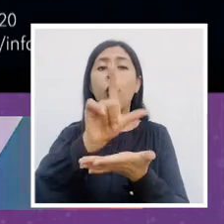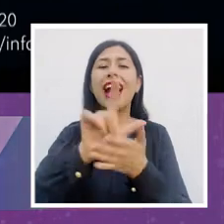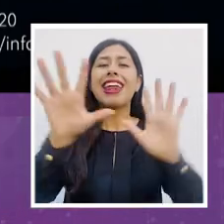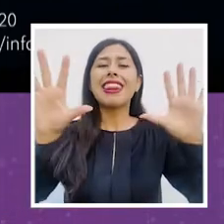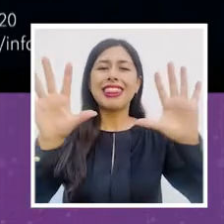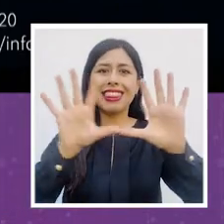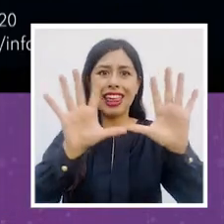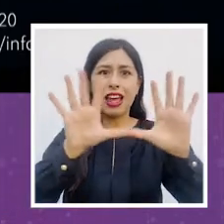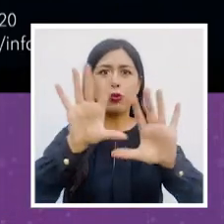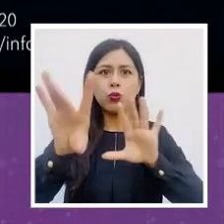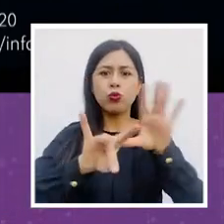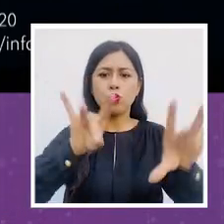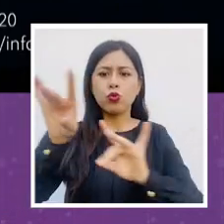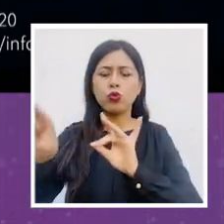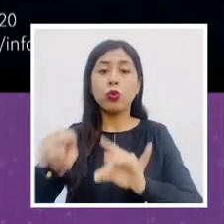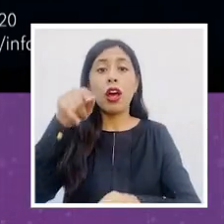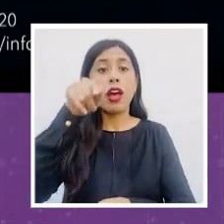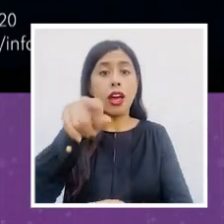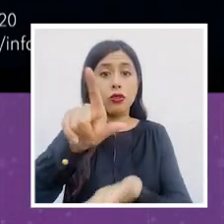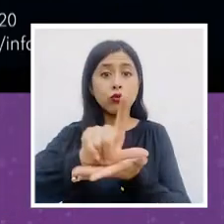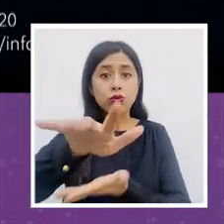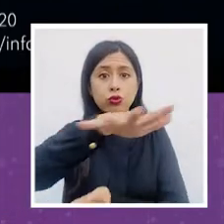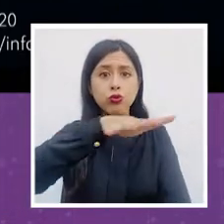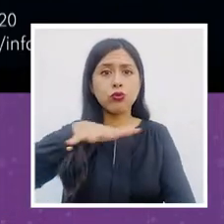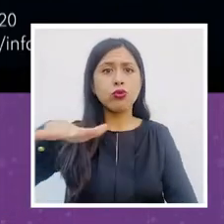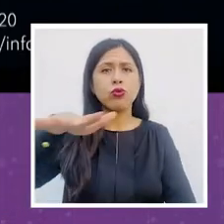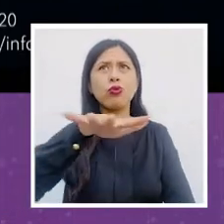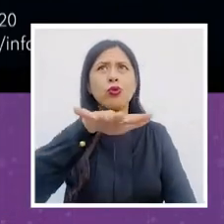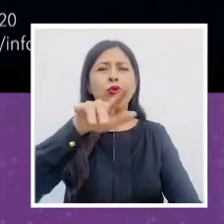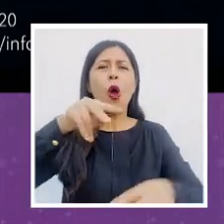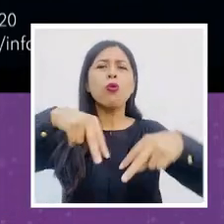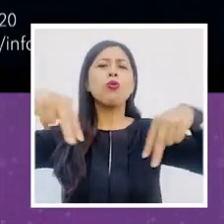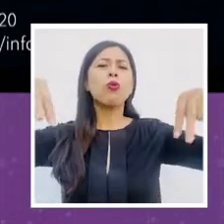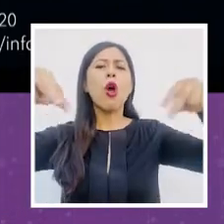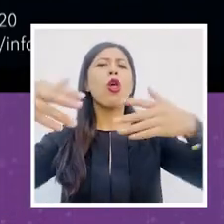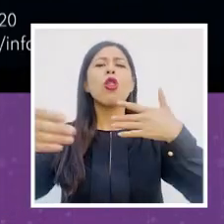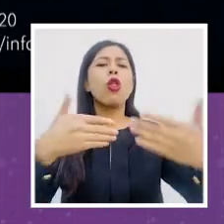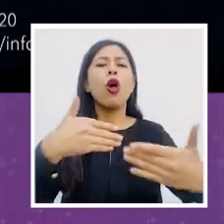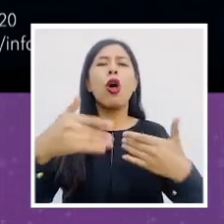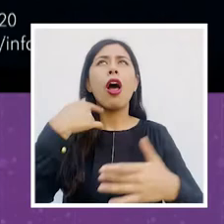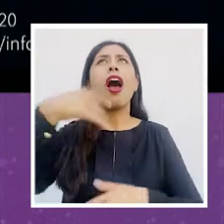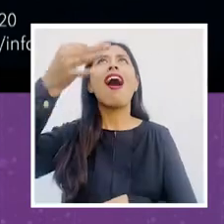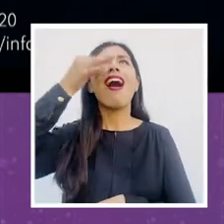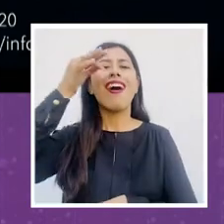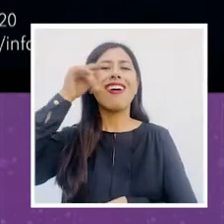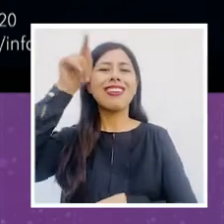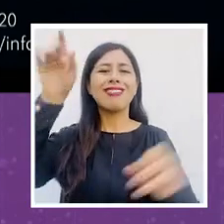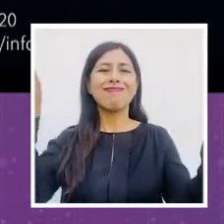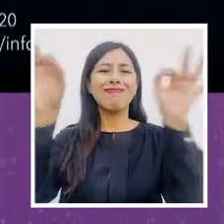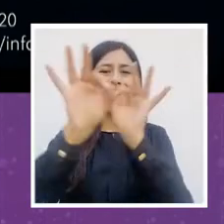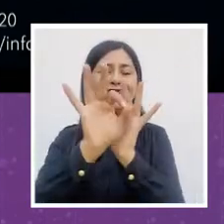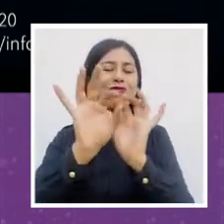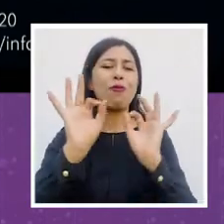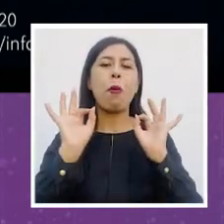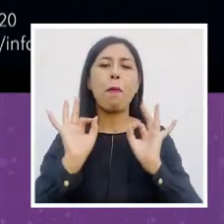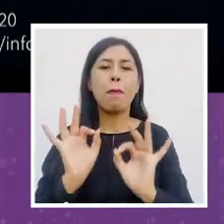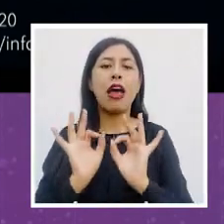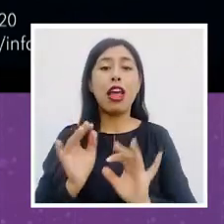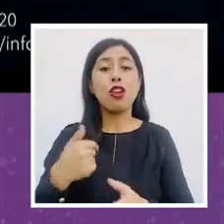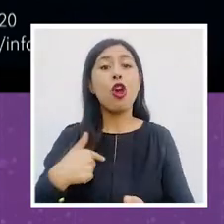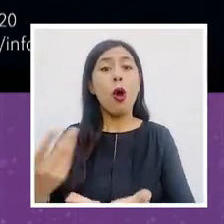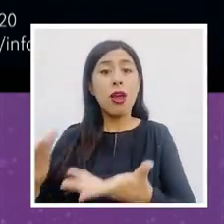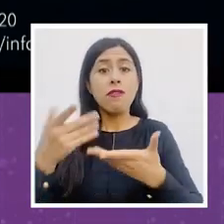en esa región, en esa zona, para poder observar de manera espléndida este eclipse. Los invito a que